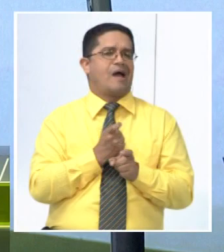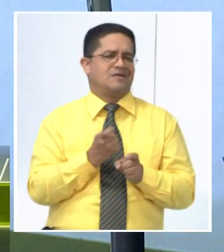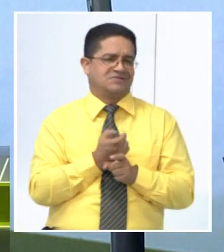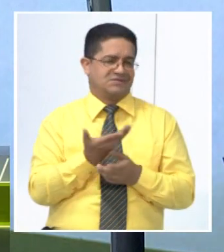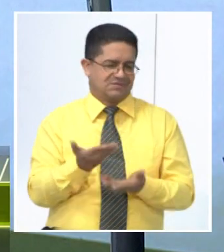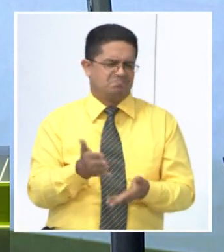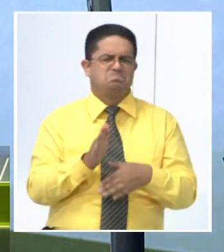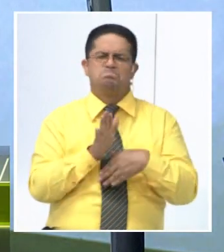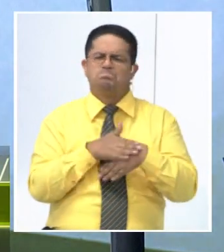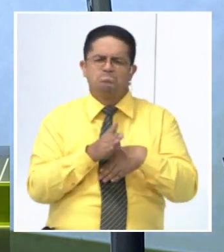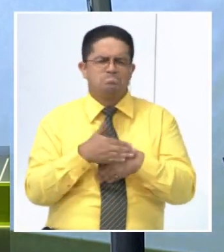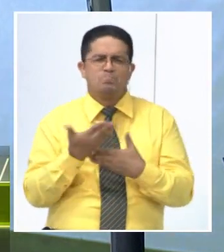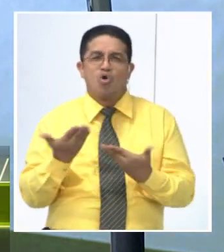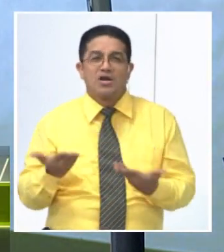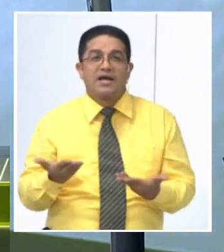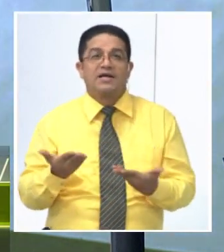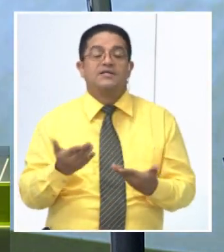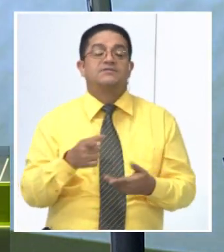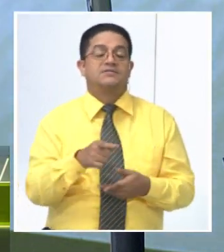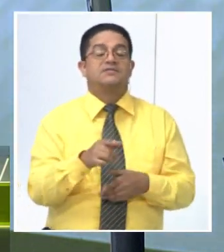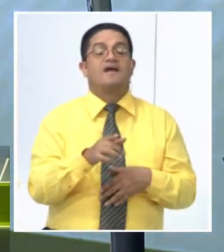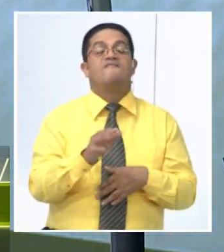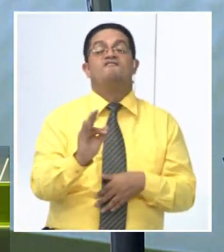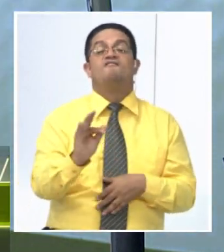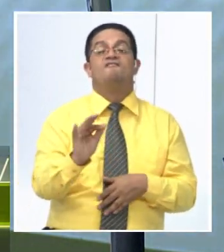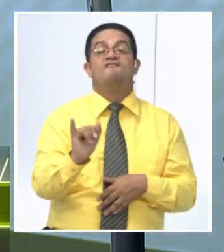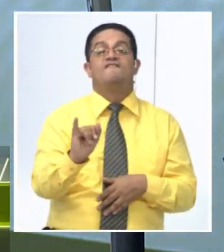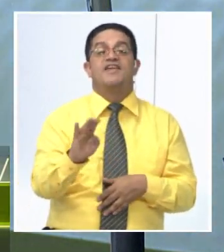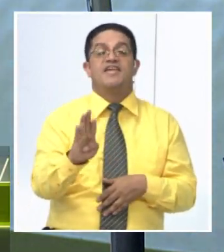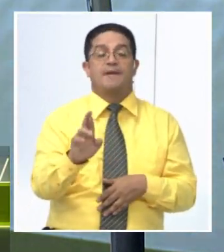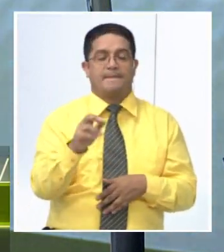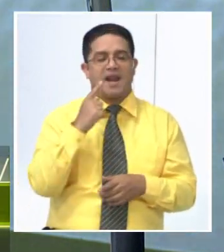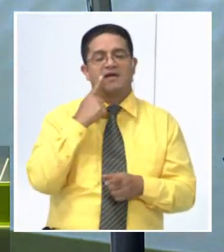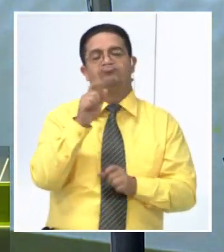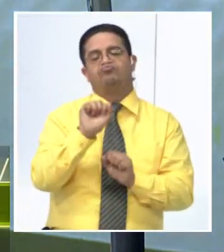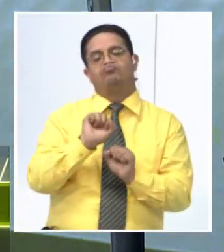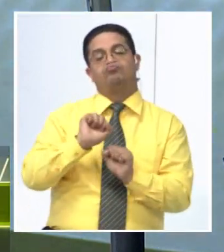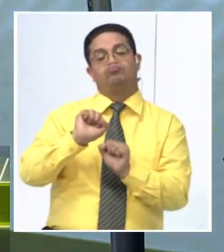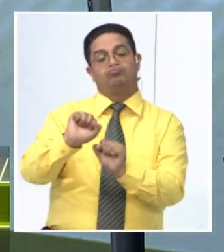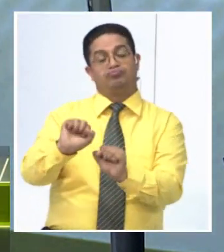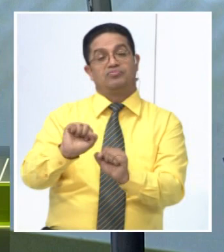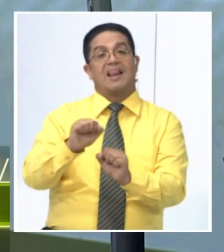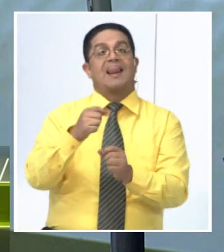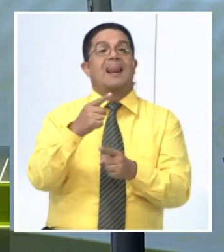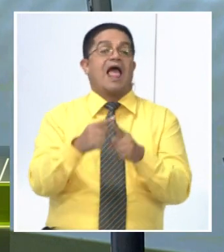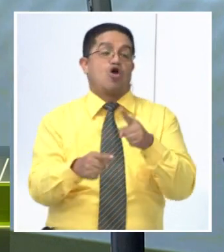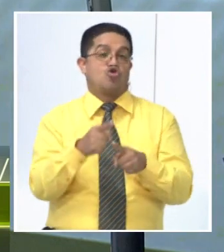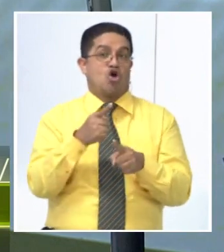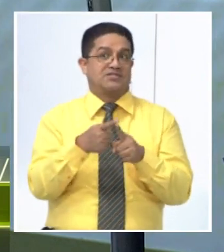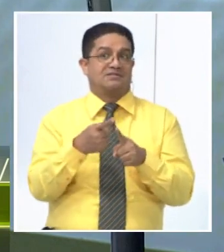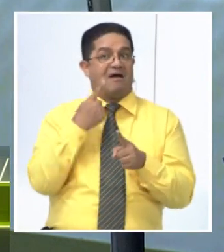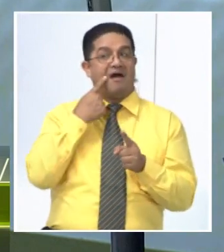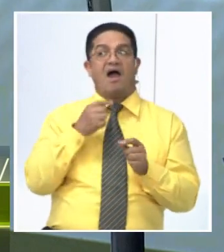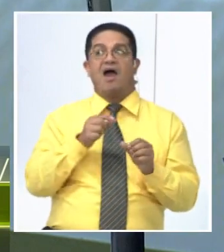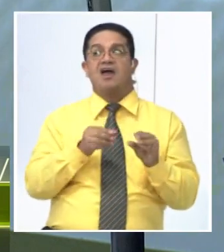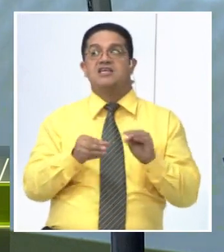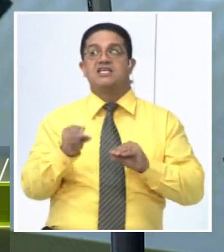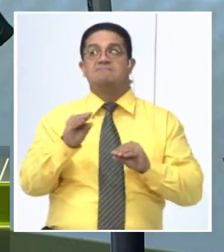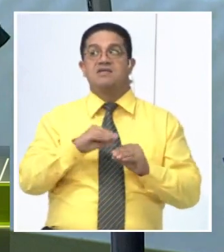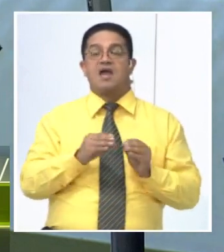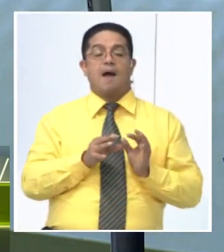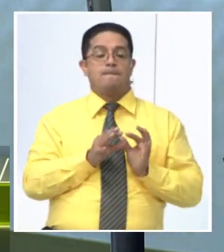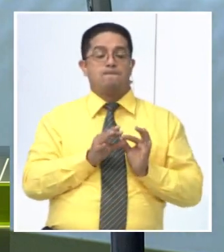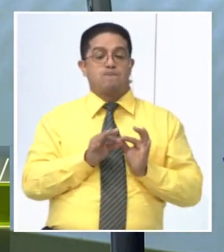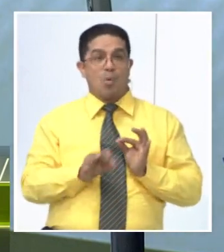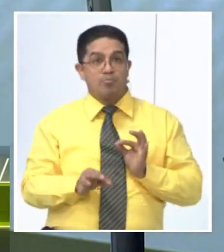¿Por qué? La fibra establece una barrera entre los agresores químicos que hay en las heces y la mucosa